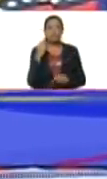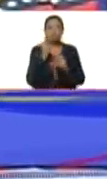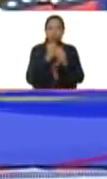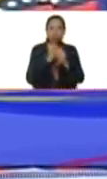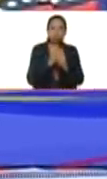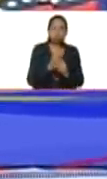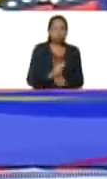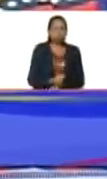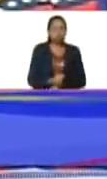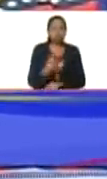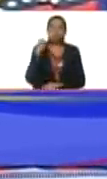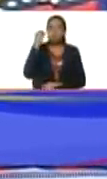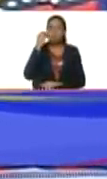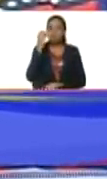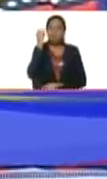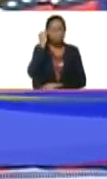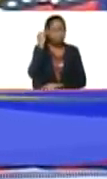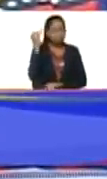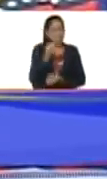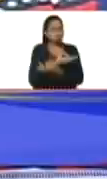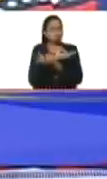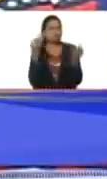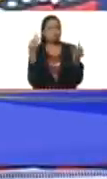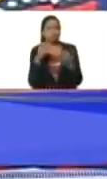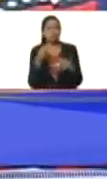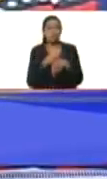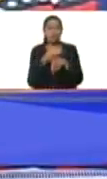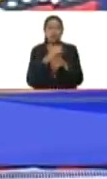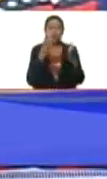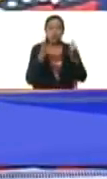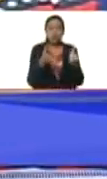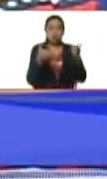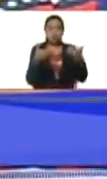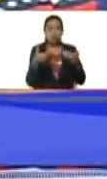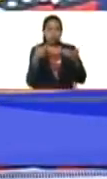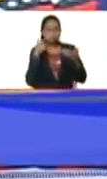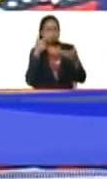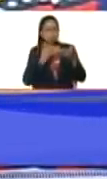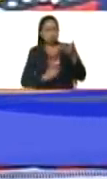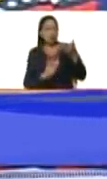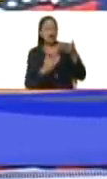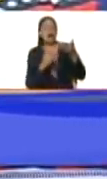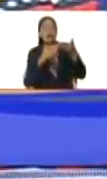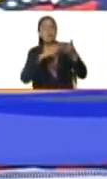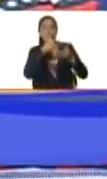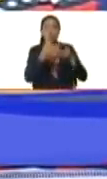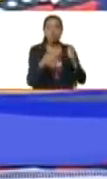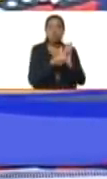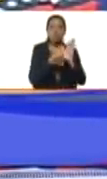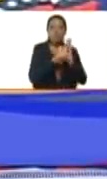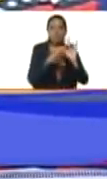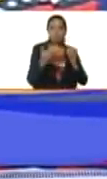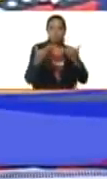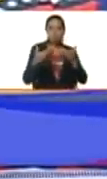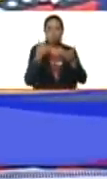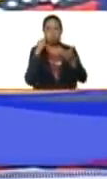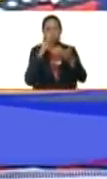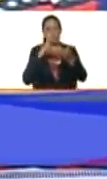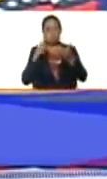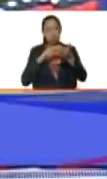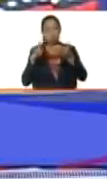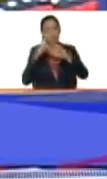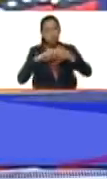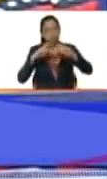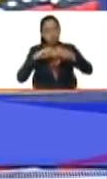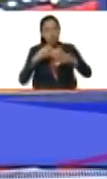revisando, el gobernador Héctor Rodríguez me entregó el proyecto de ley, lo estuve